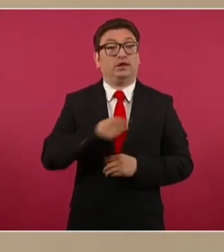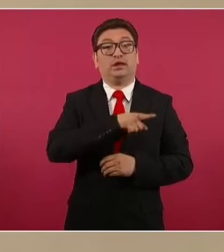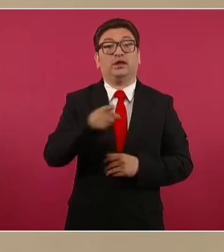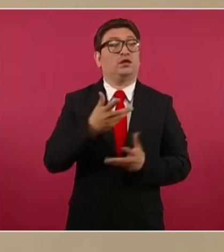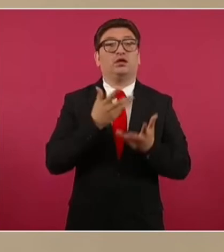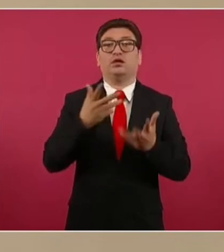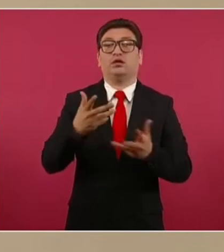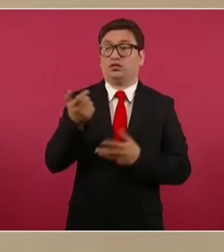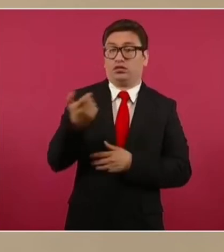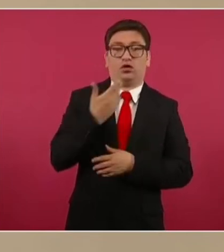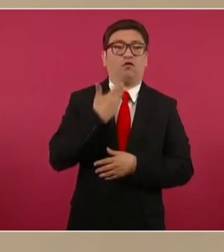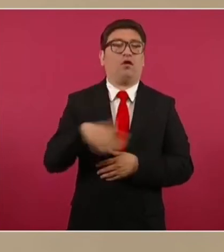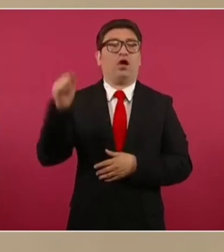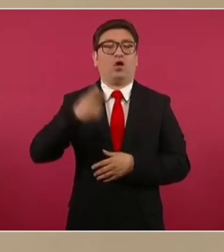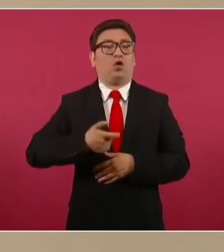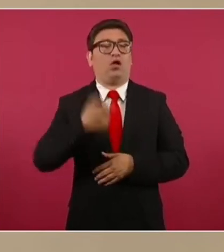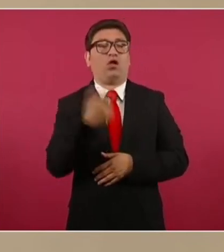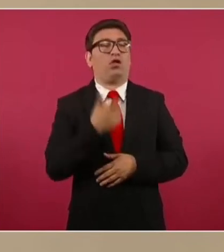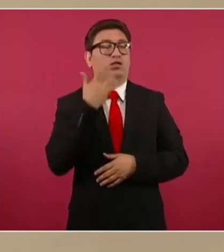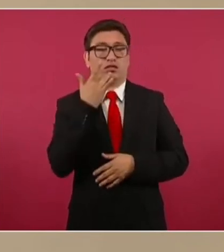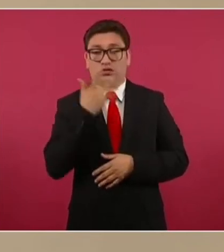fama o lujo barato.